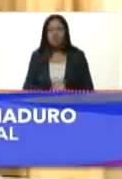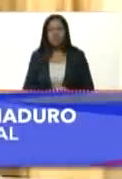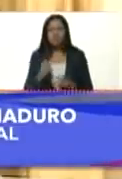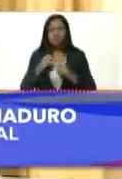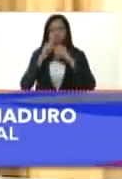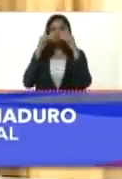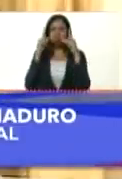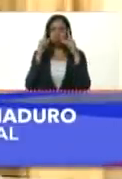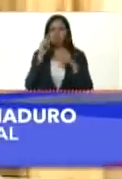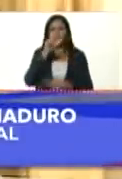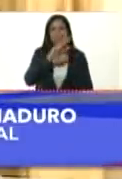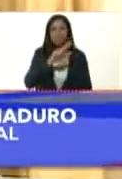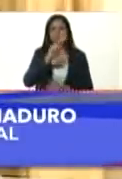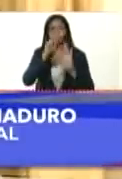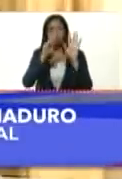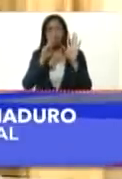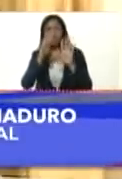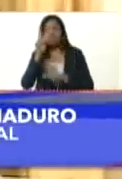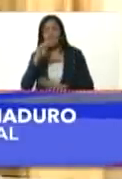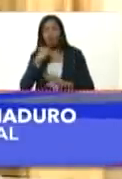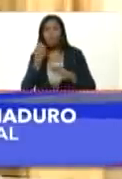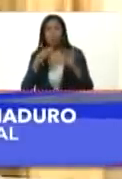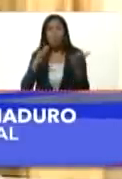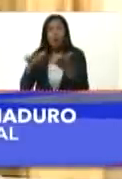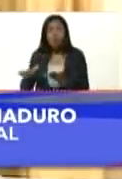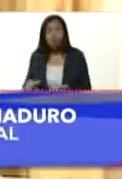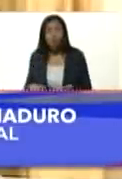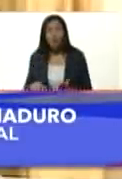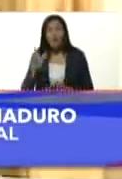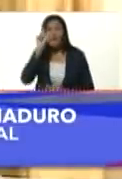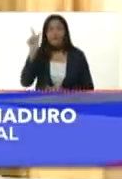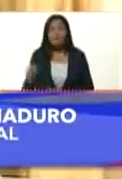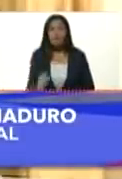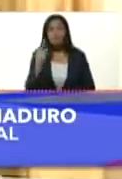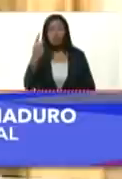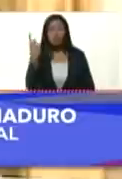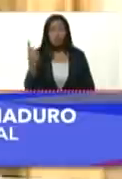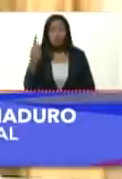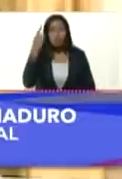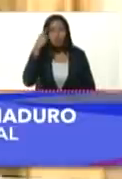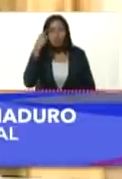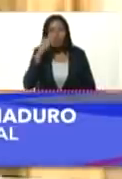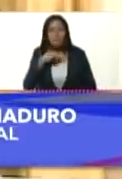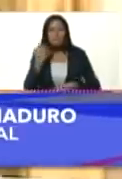Impresionante, ayer 362 muertos en Italia en un solo día.